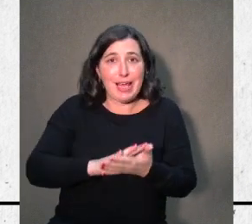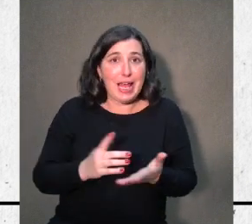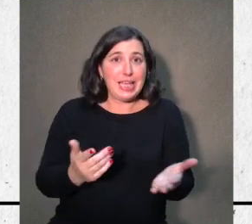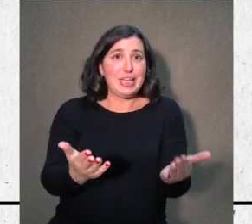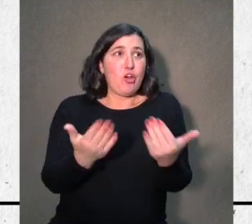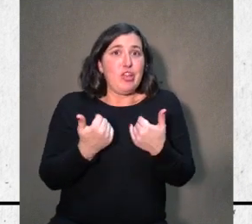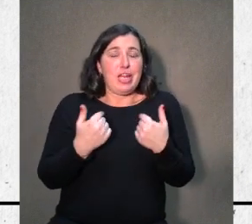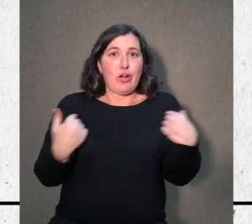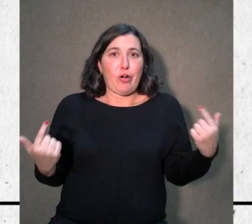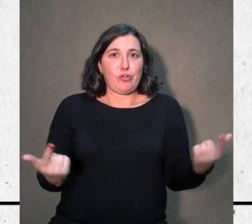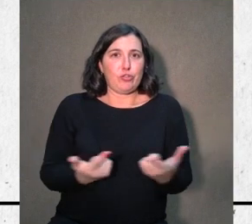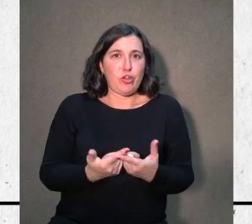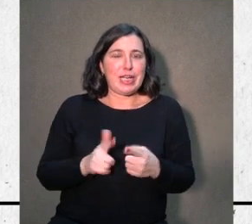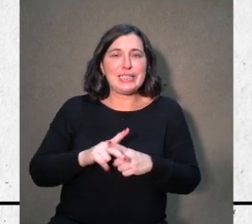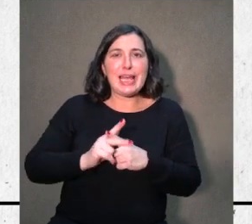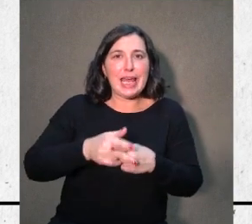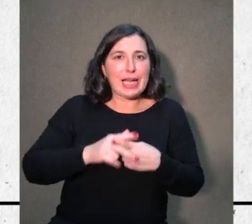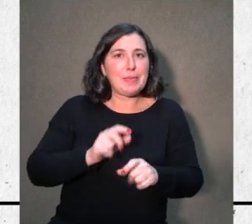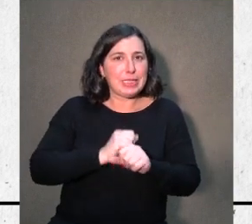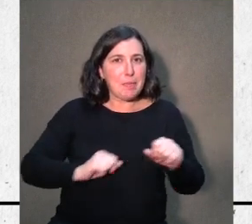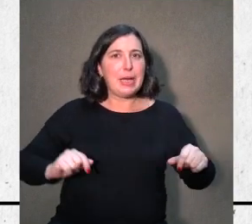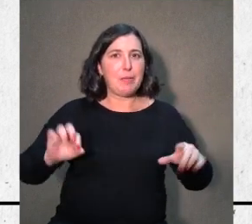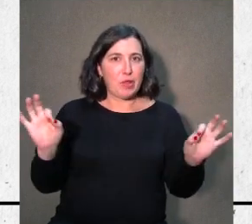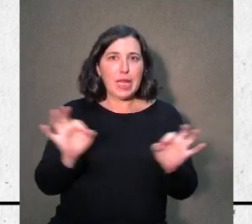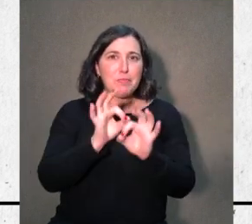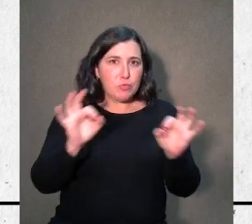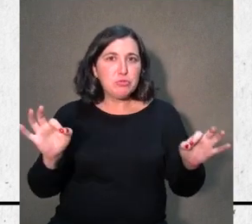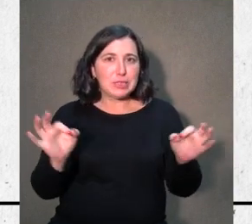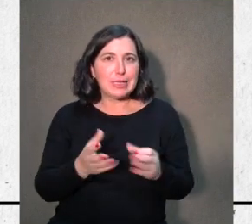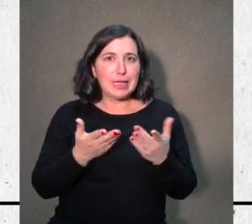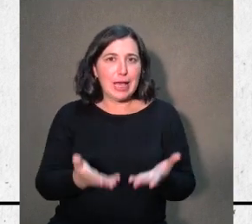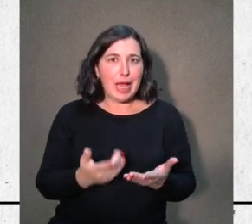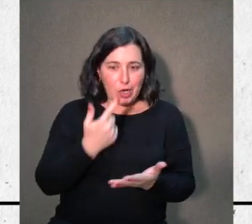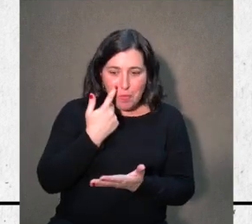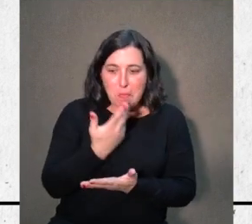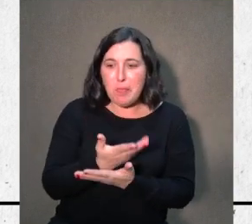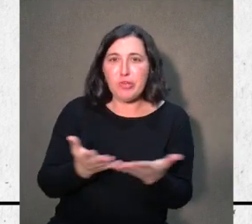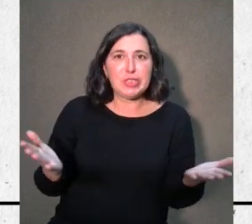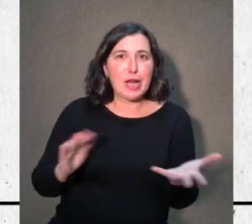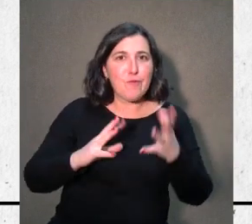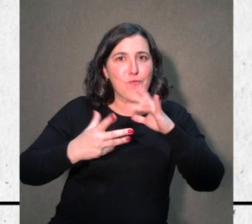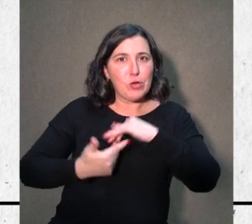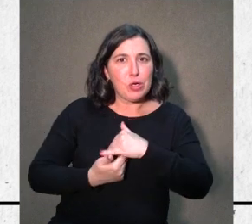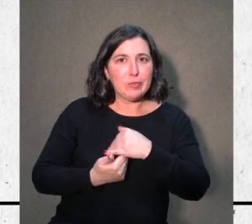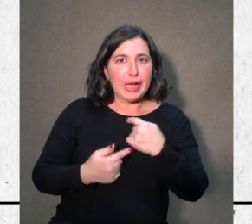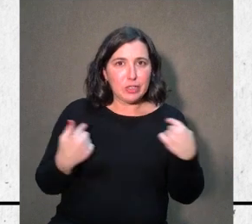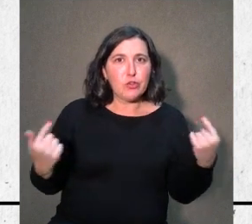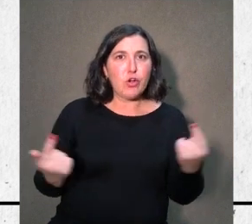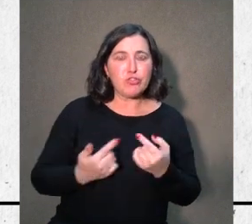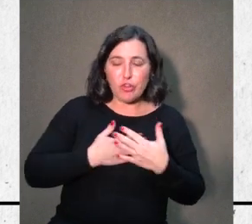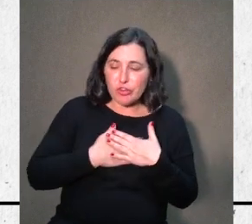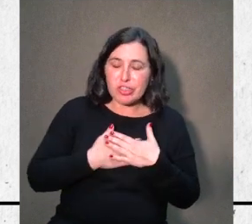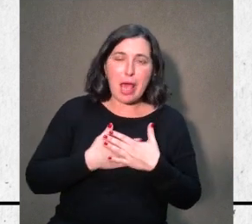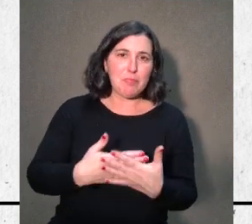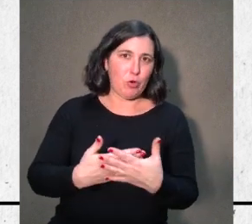sistema a nosotras y nos dieron todas las herramientas para poder estudiar música, ¿no? Y nos mostraron el camino y empezamos a